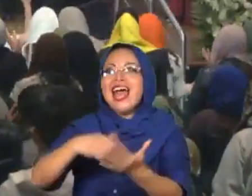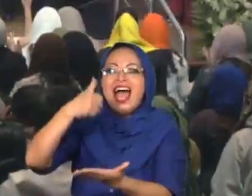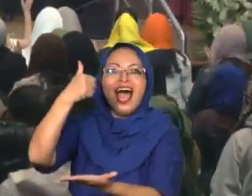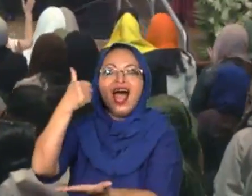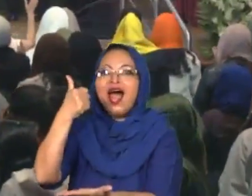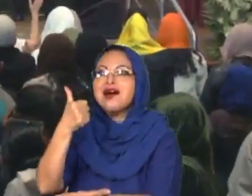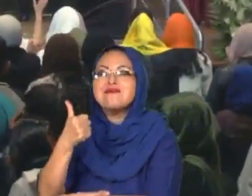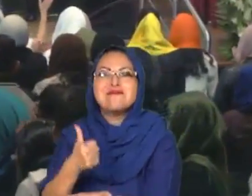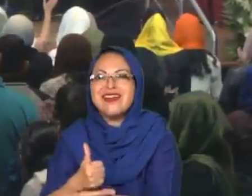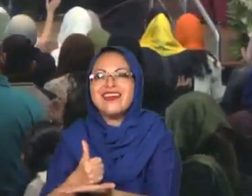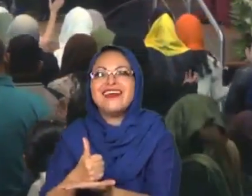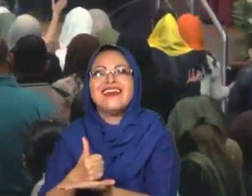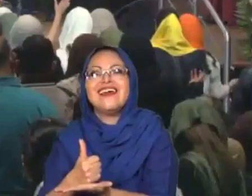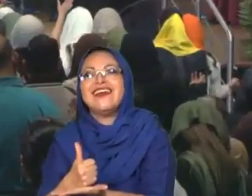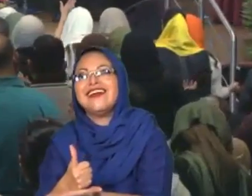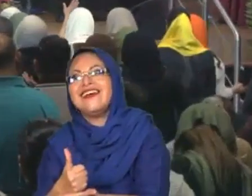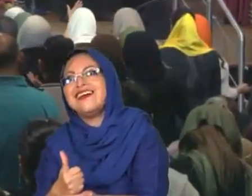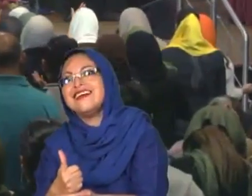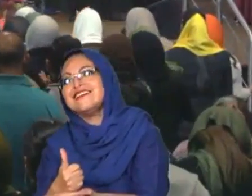Jesús,